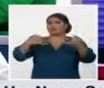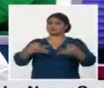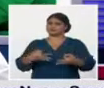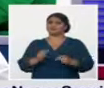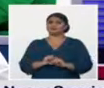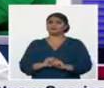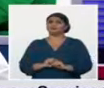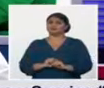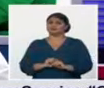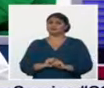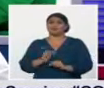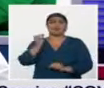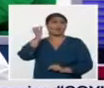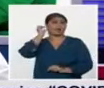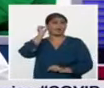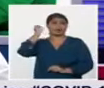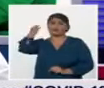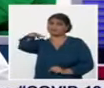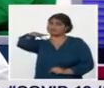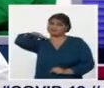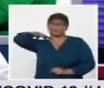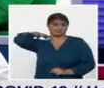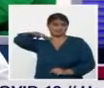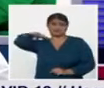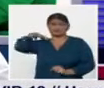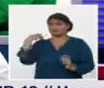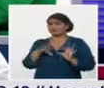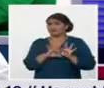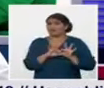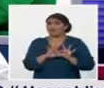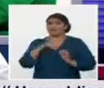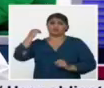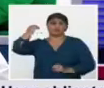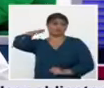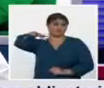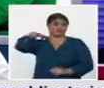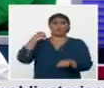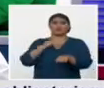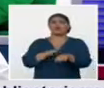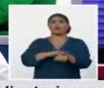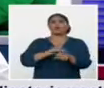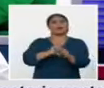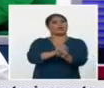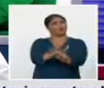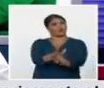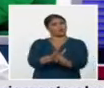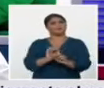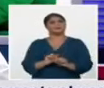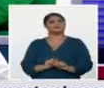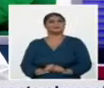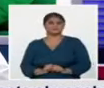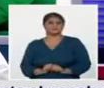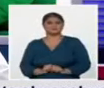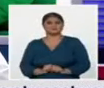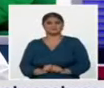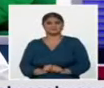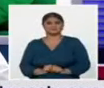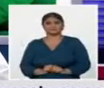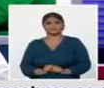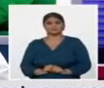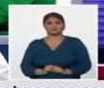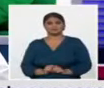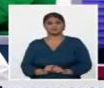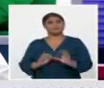causa pues dejó un grupo de secuelas que lamentablemente, reitero, siempre lamentamos